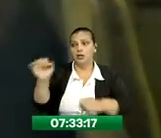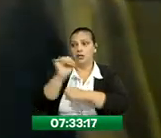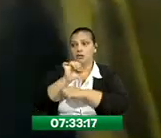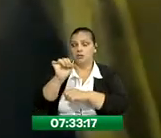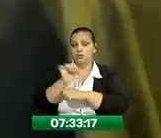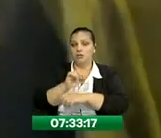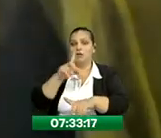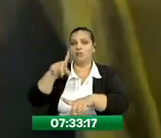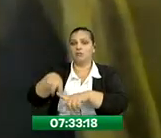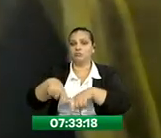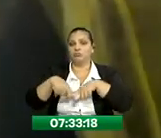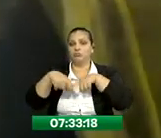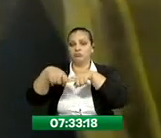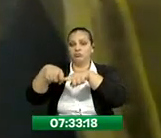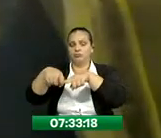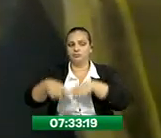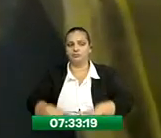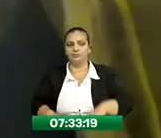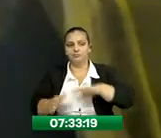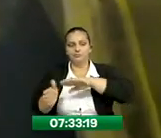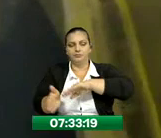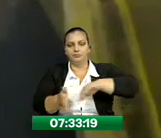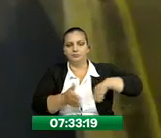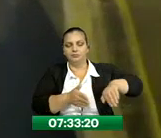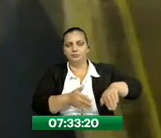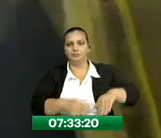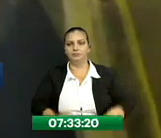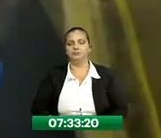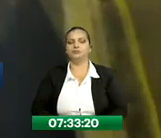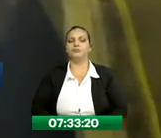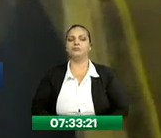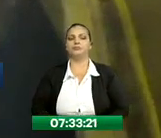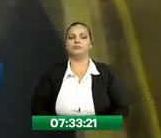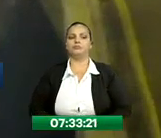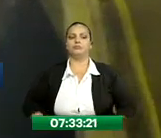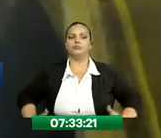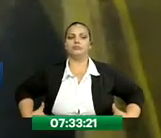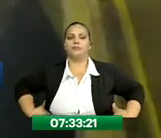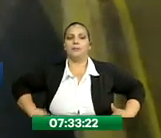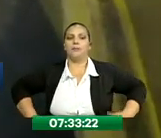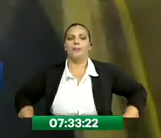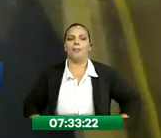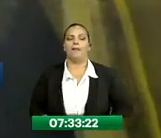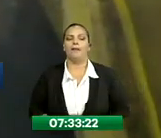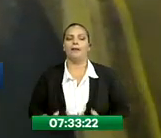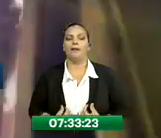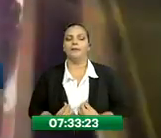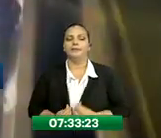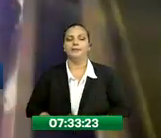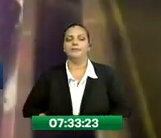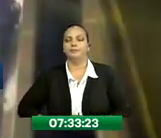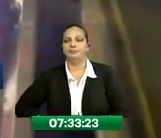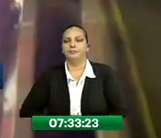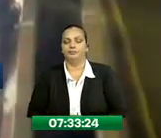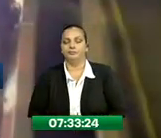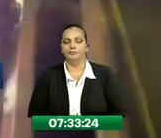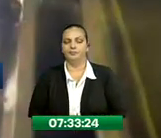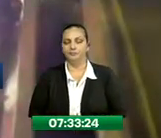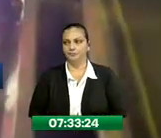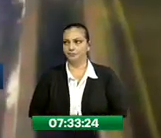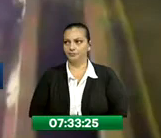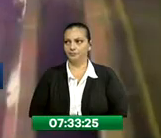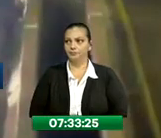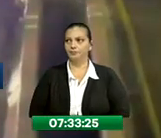Entre tanto, una triple colisión vehicular fue lo que se produjo en el ingreso de un paso elevado, situado sobre la